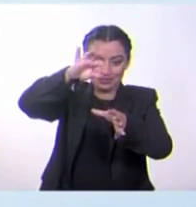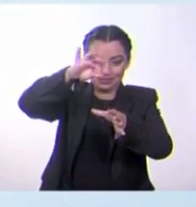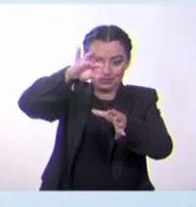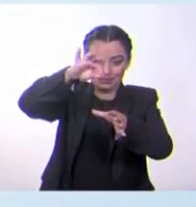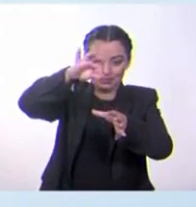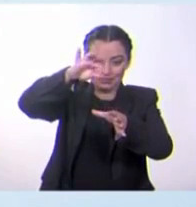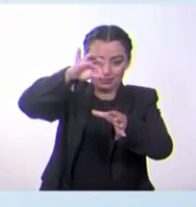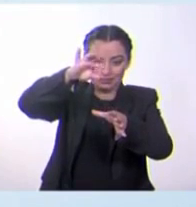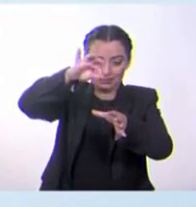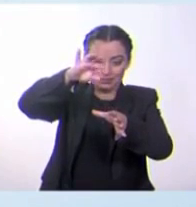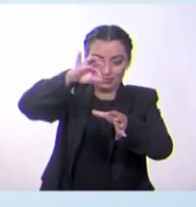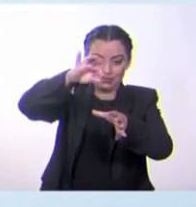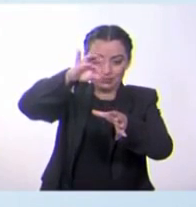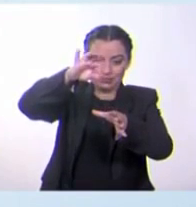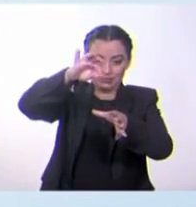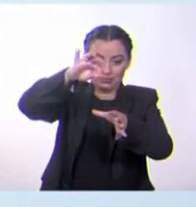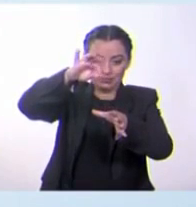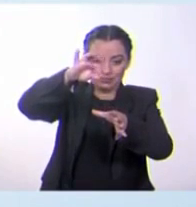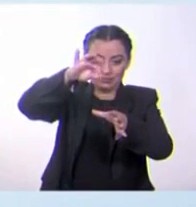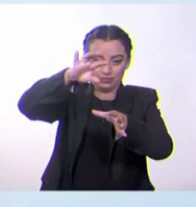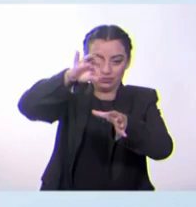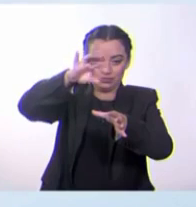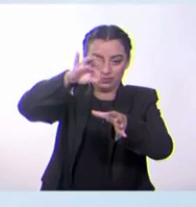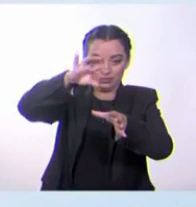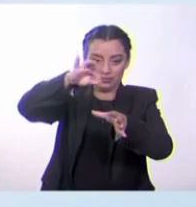Se filtra, pero si tú observas,